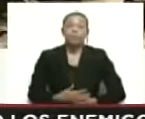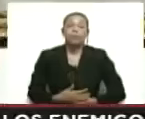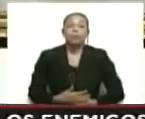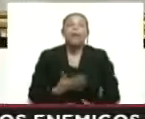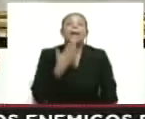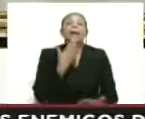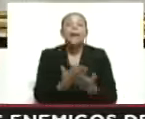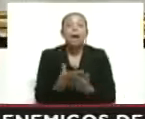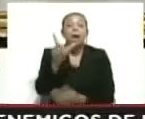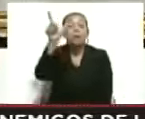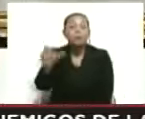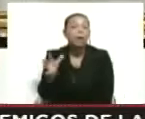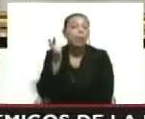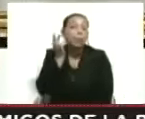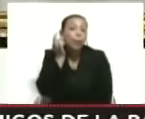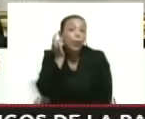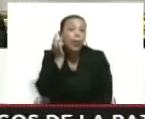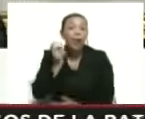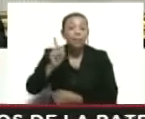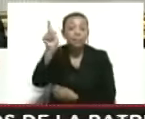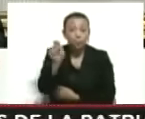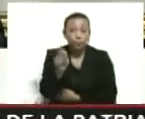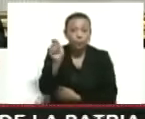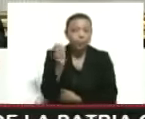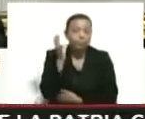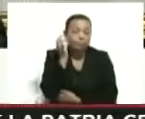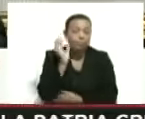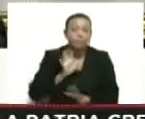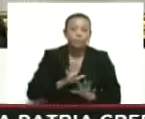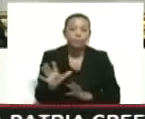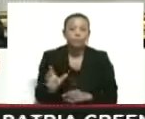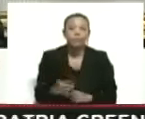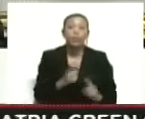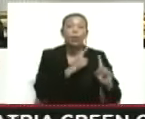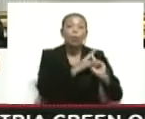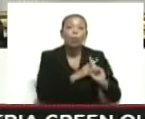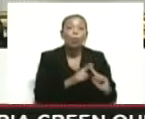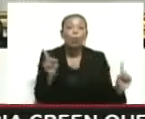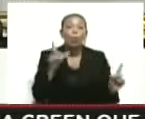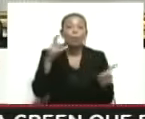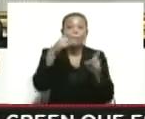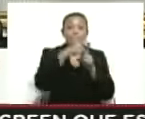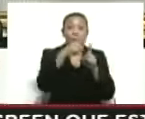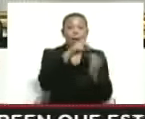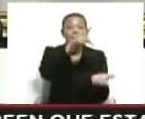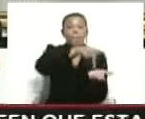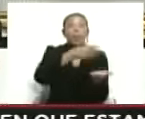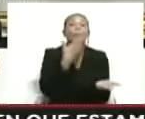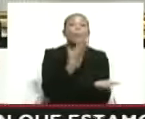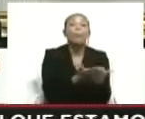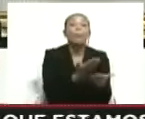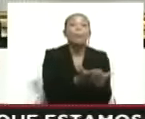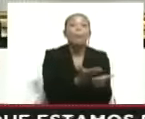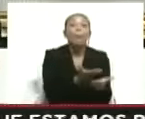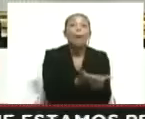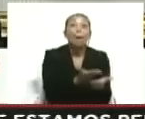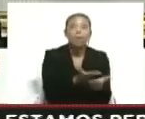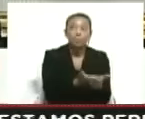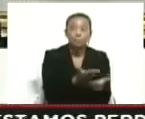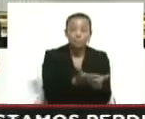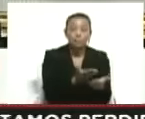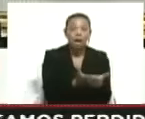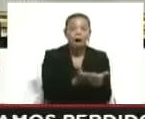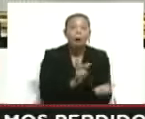Muchas gracias, querida diputada. Voy a dejar en el derecho de palabra para una propuesta y